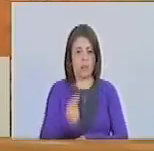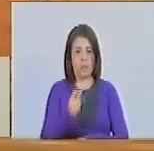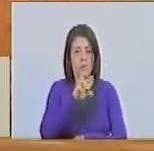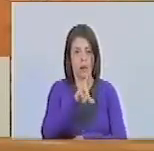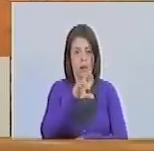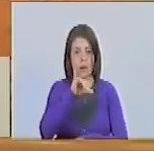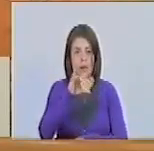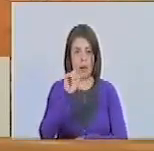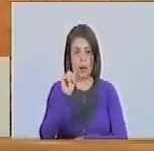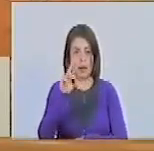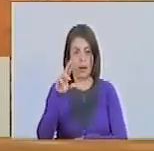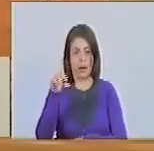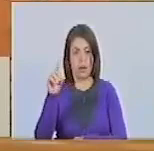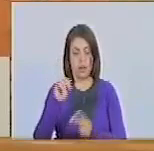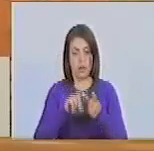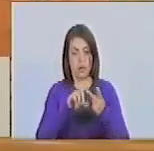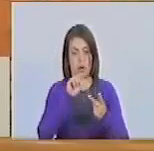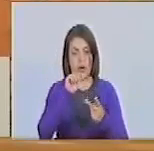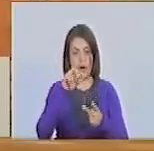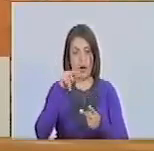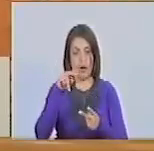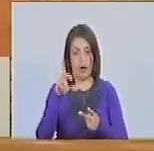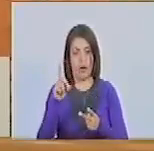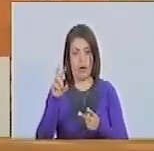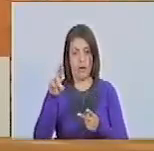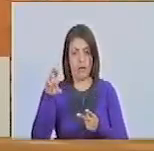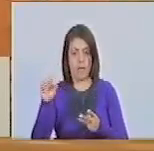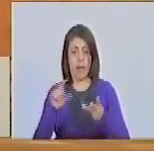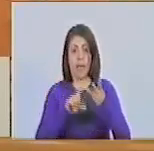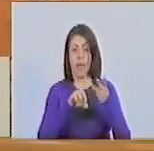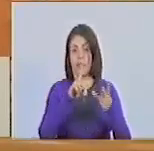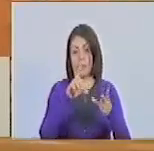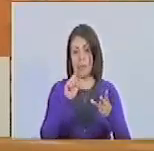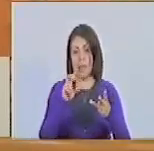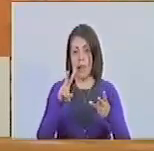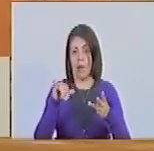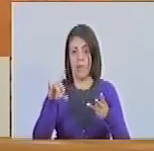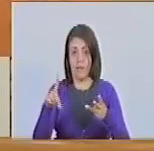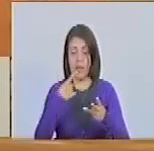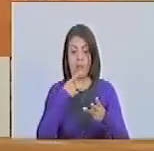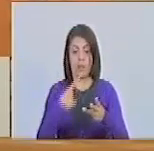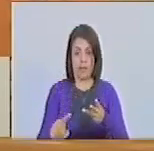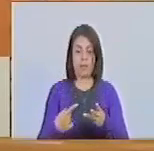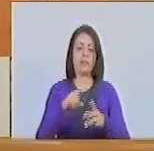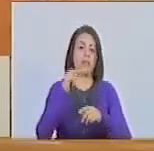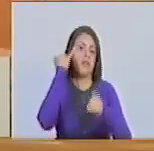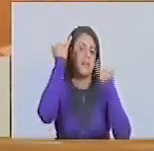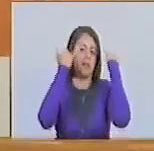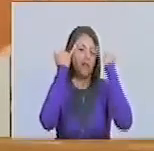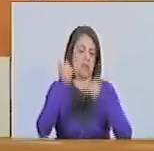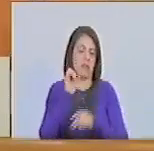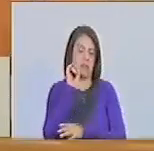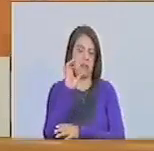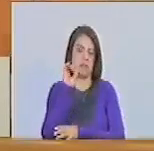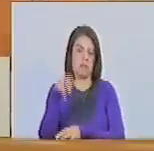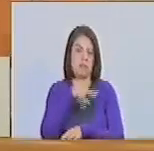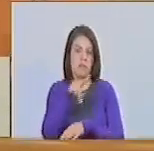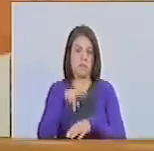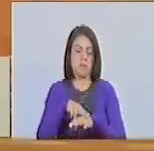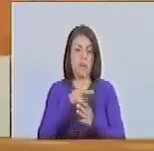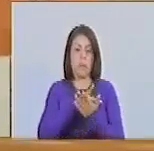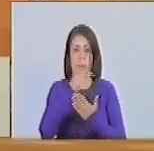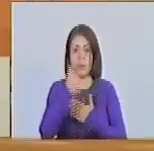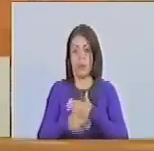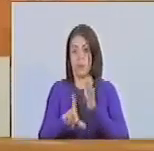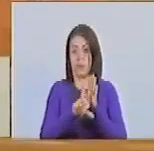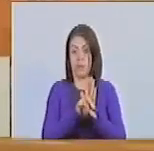Ricardo Sánchez, Andrés Avelino Álvarez y David Jiménez, mediante la cual remitieron por iniciativa parlamentaria el